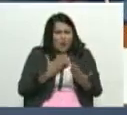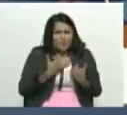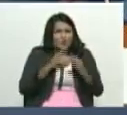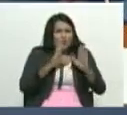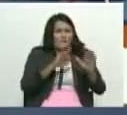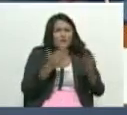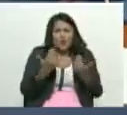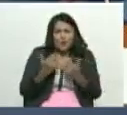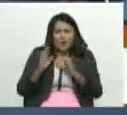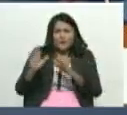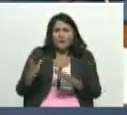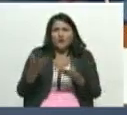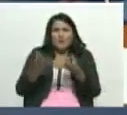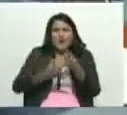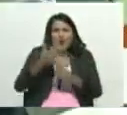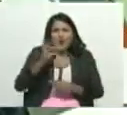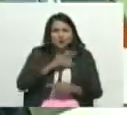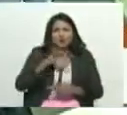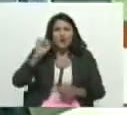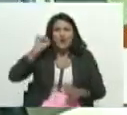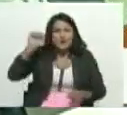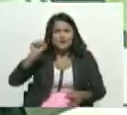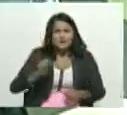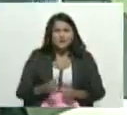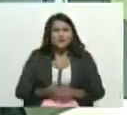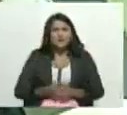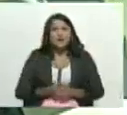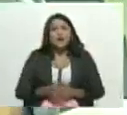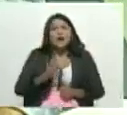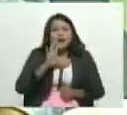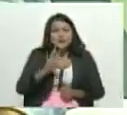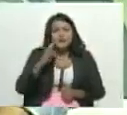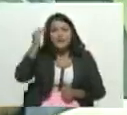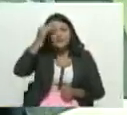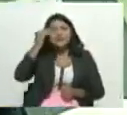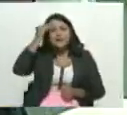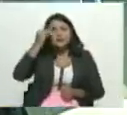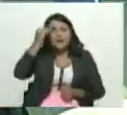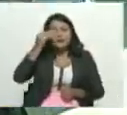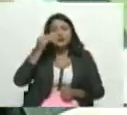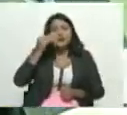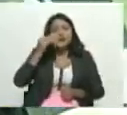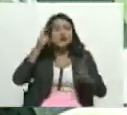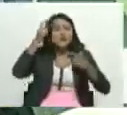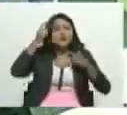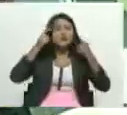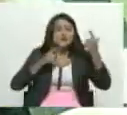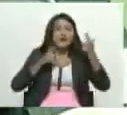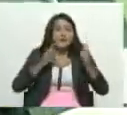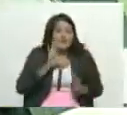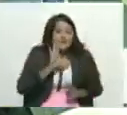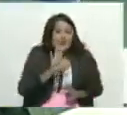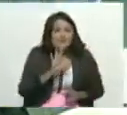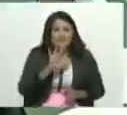el socialismo esos pensamientos que Chávez fueron que fueron llenando